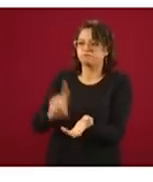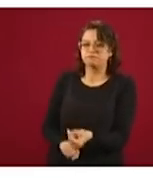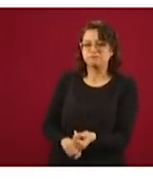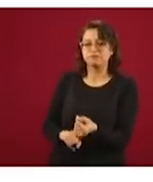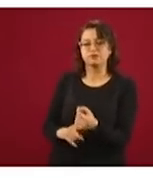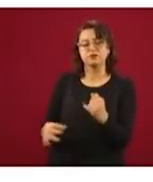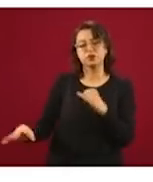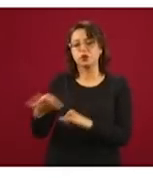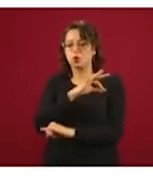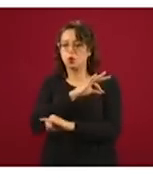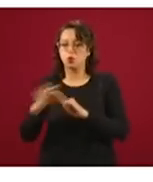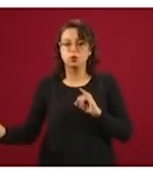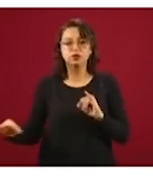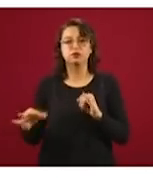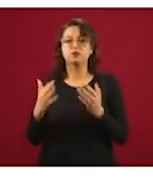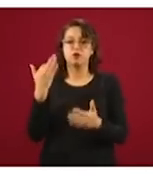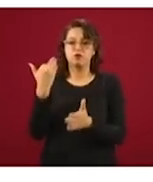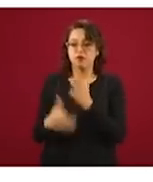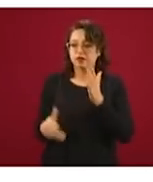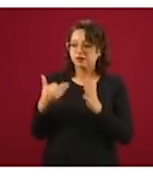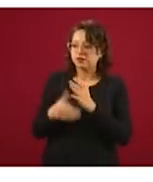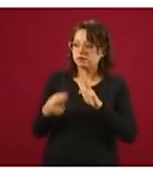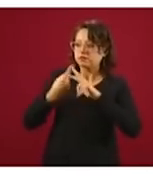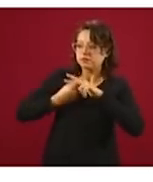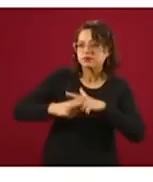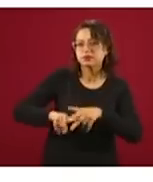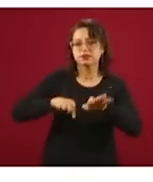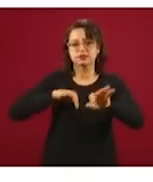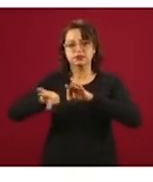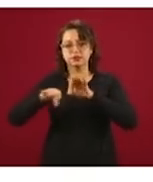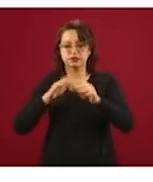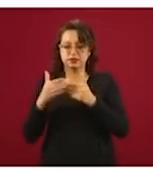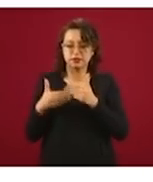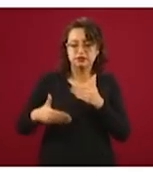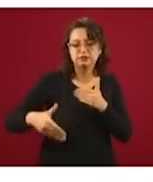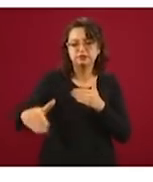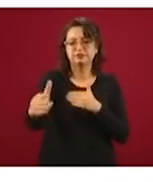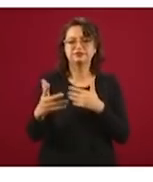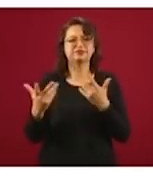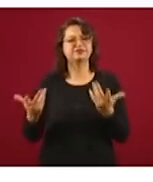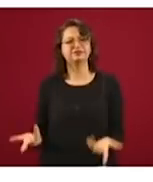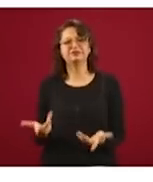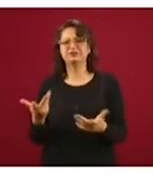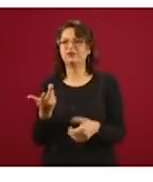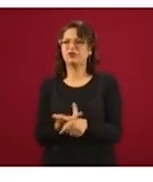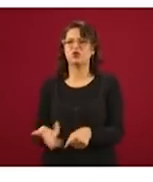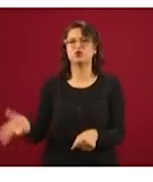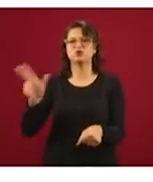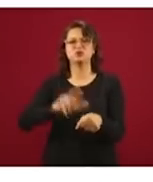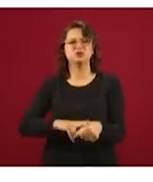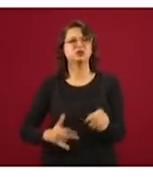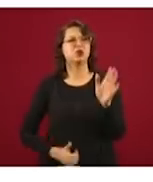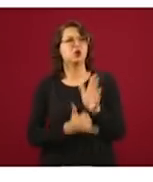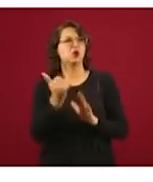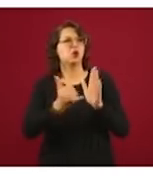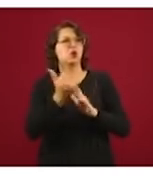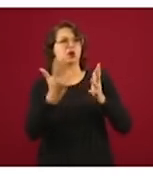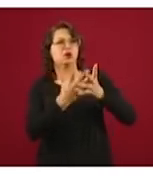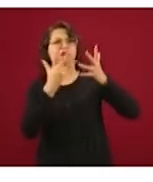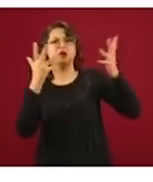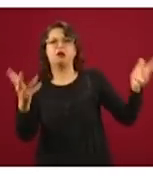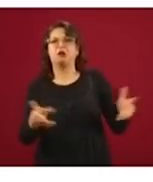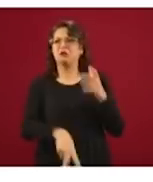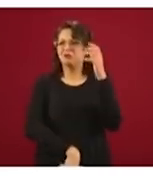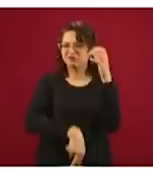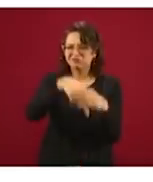último punto de decisión para que operaran. Nuestra visión no es tener hospitales y construcciones ociosas, nuestra visión es